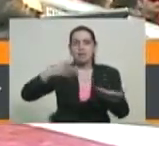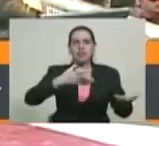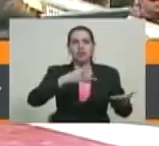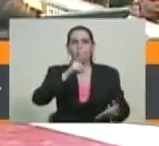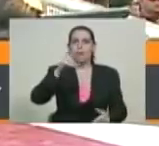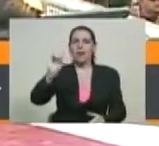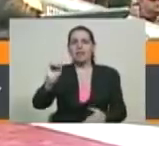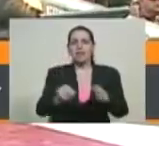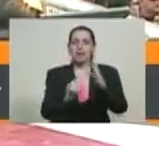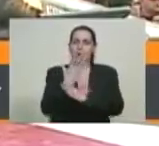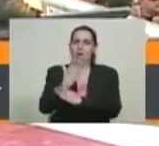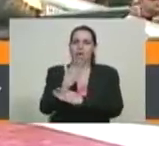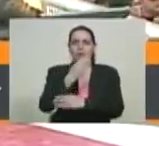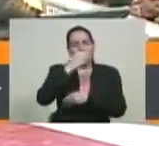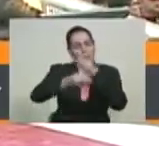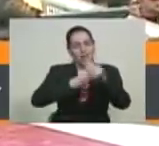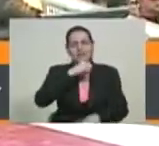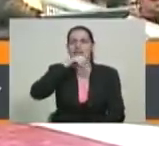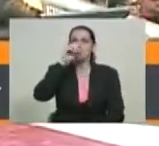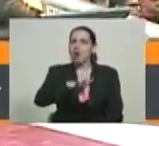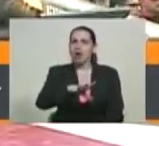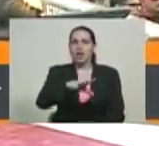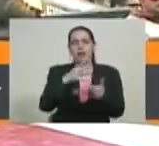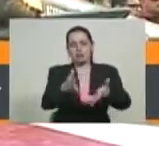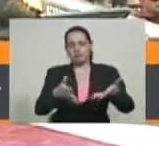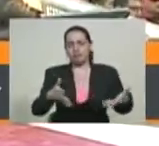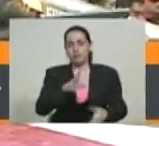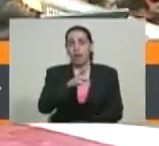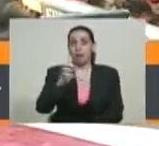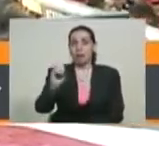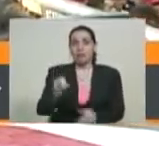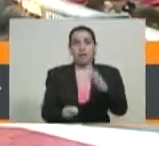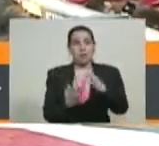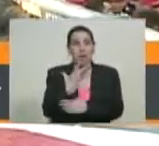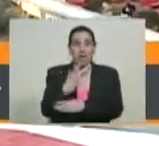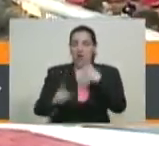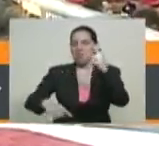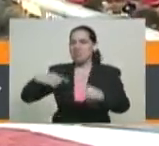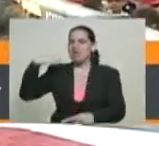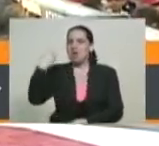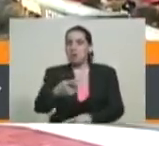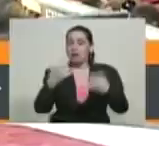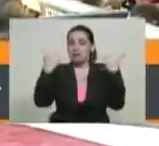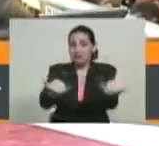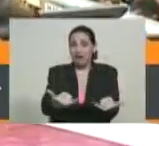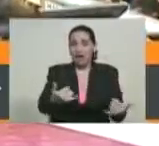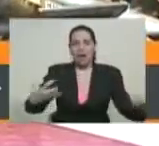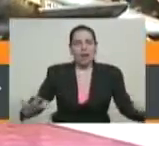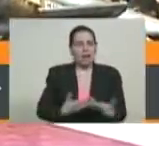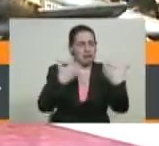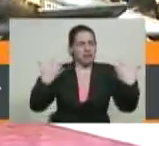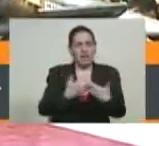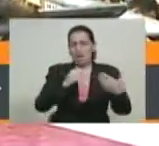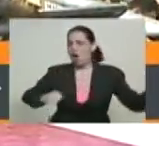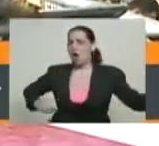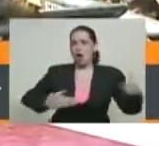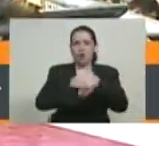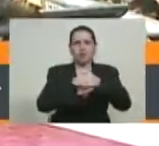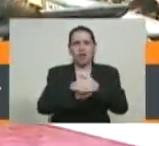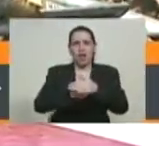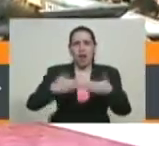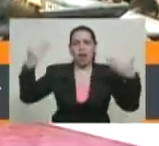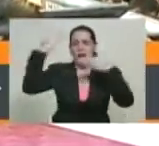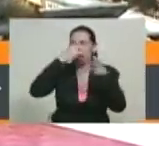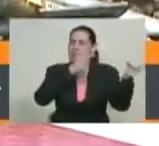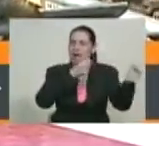hacer historia con la victoria del 20 de mayo y después vamos a la batalla contra las mafias criminales,